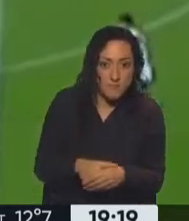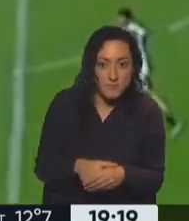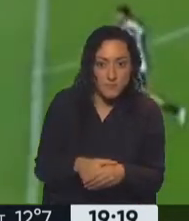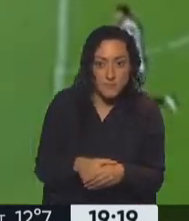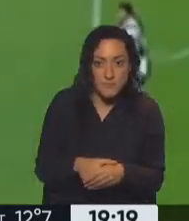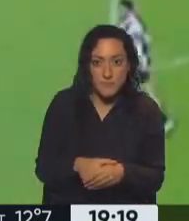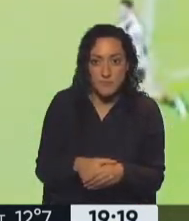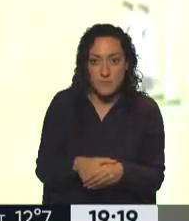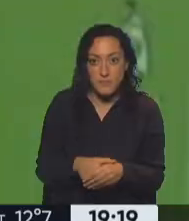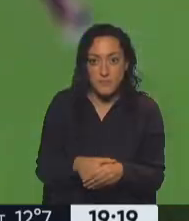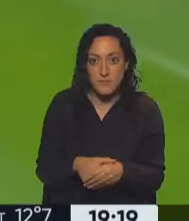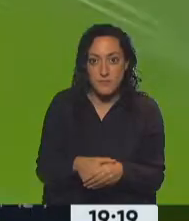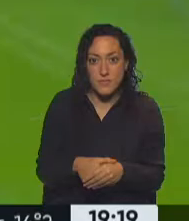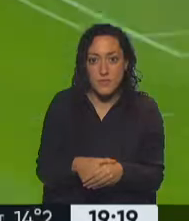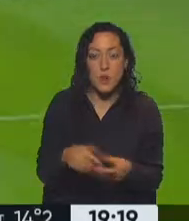Cobraron offside y no penal.